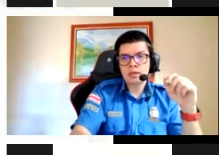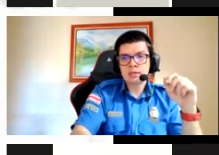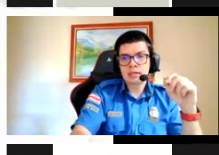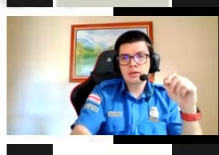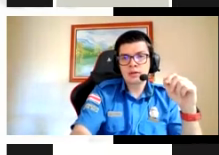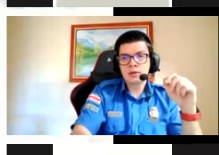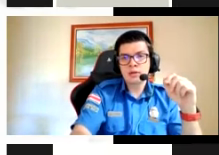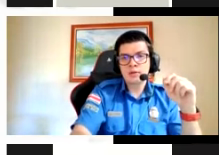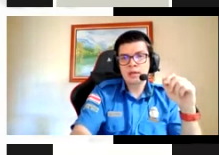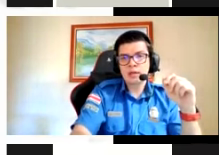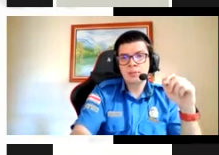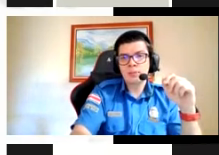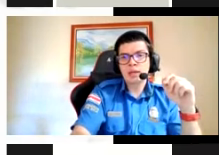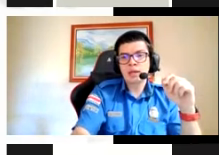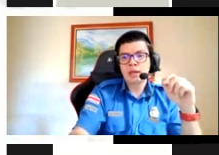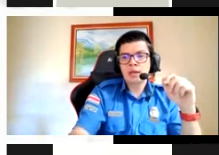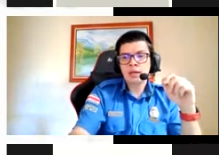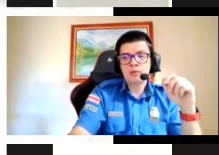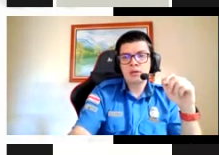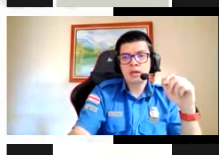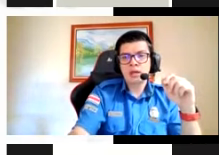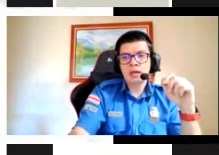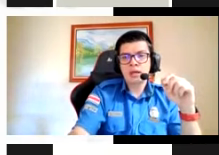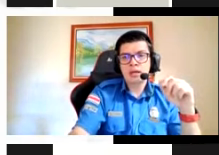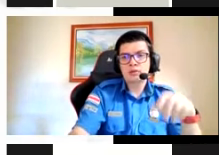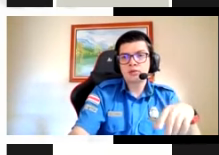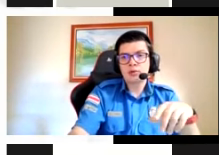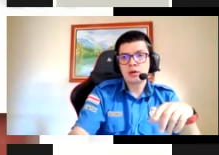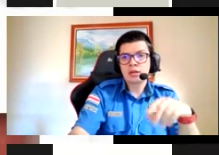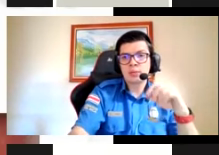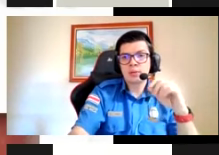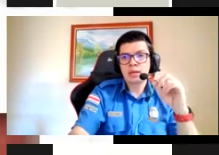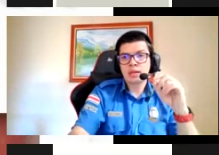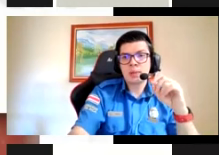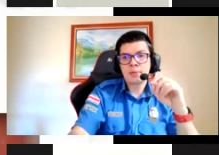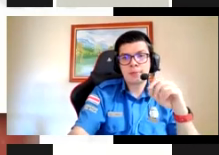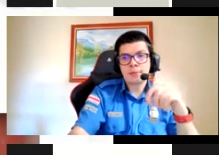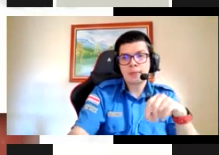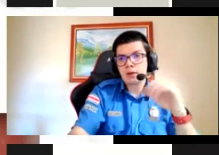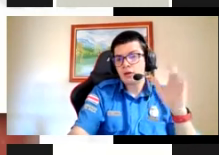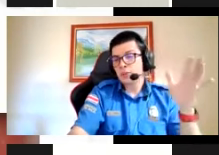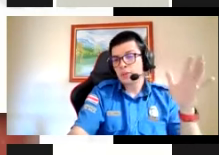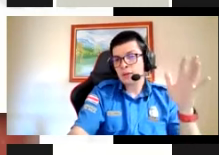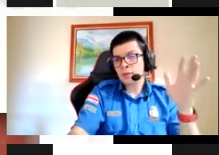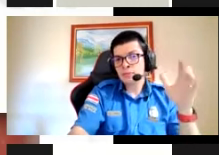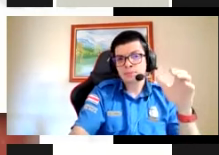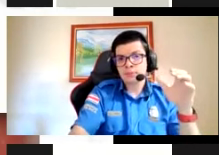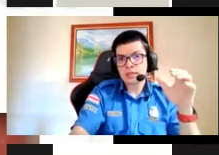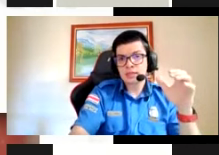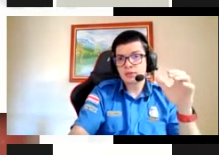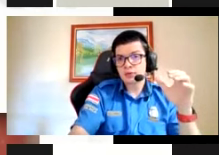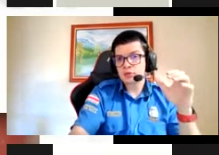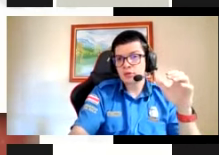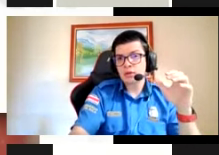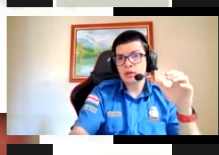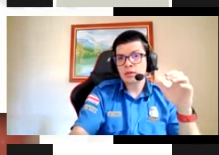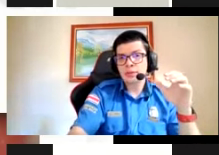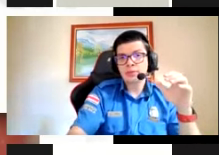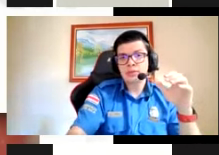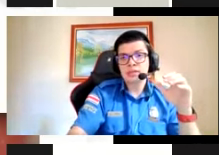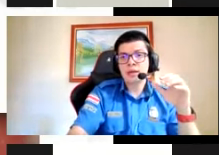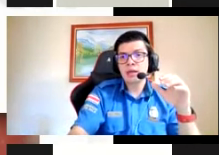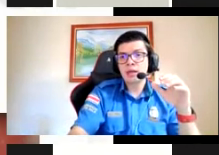conecté el cilindro, me lo llevé y lo pegué en un regulador de primera etapa. Lo primero, estas dos fotos son